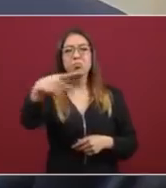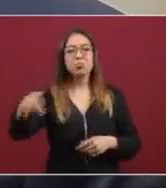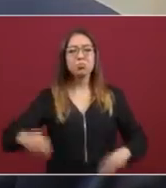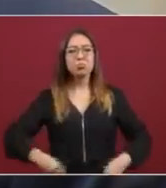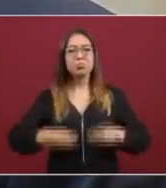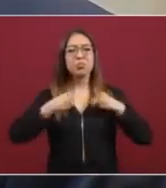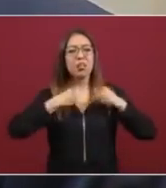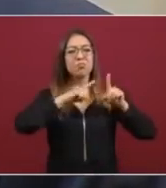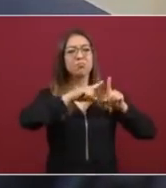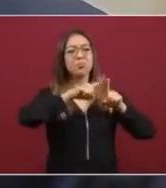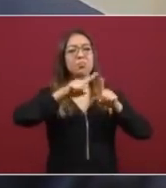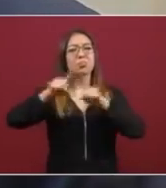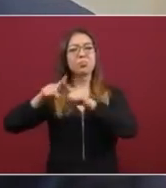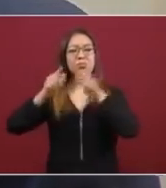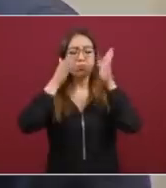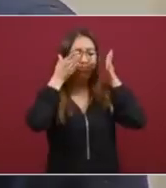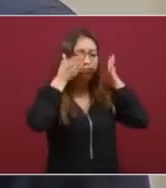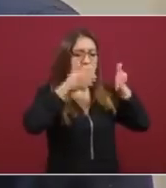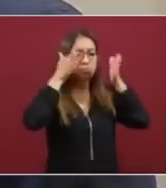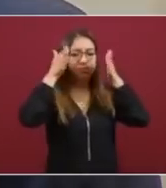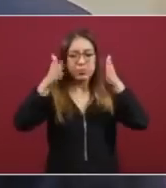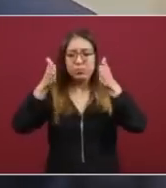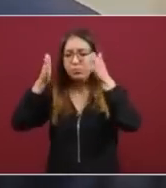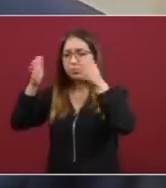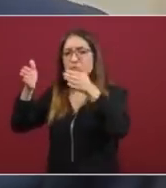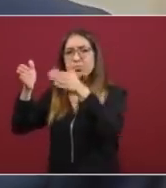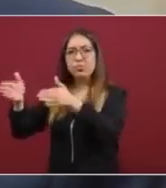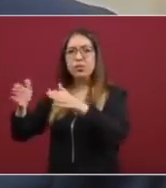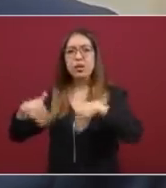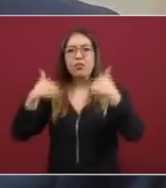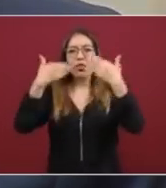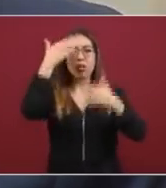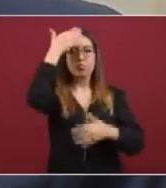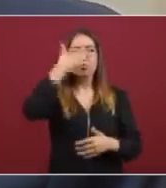que en apariencia